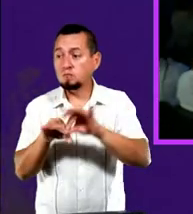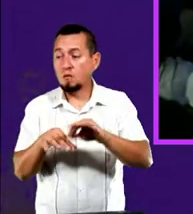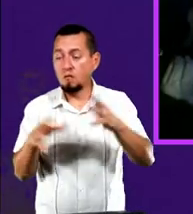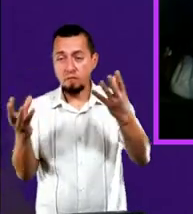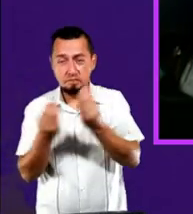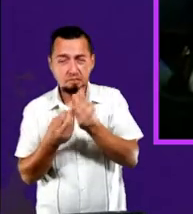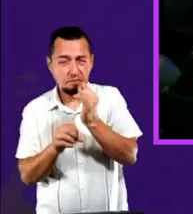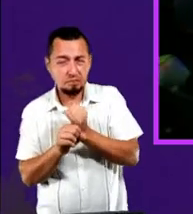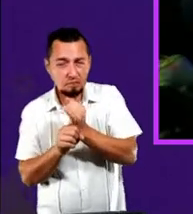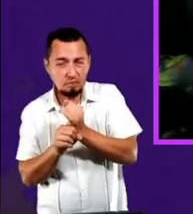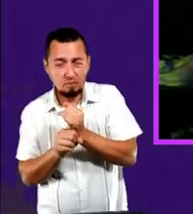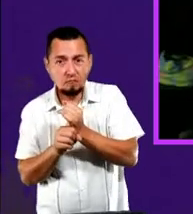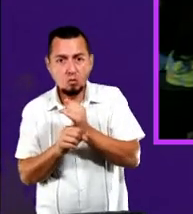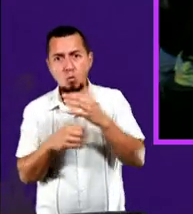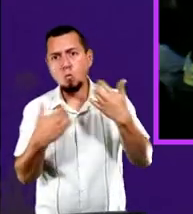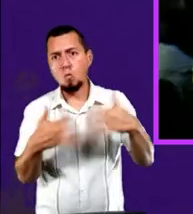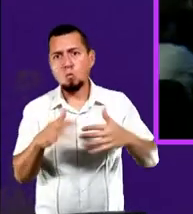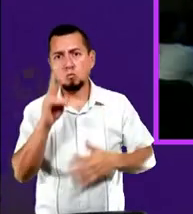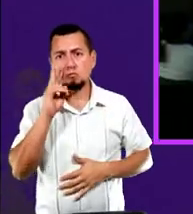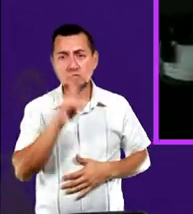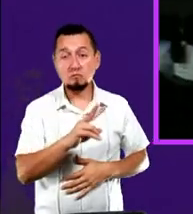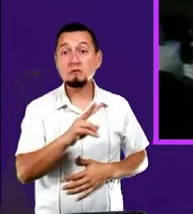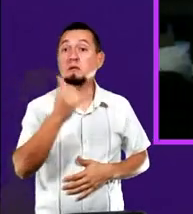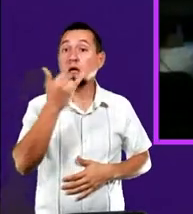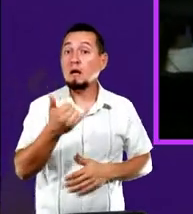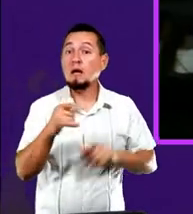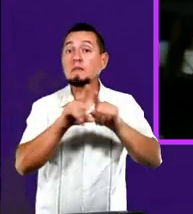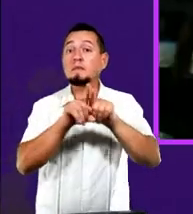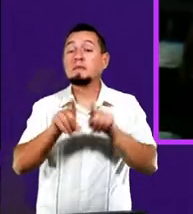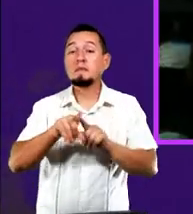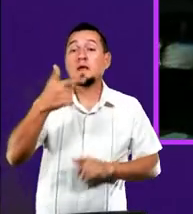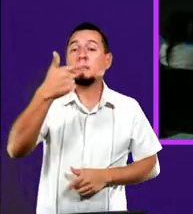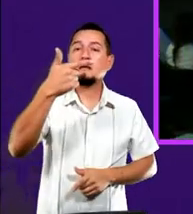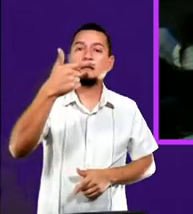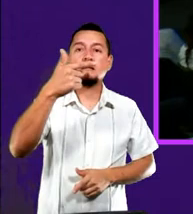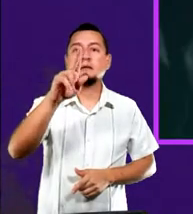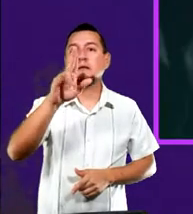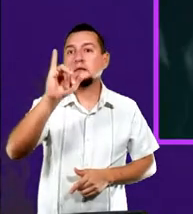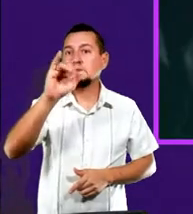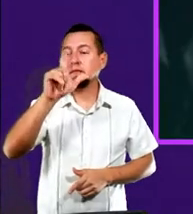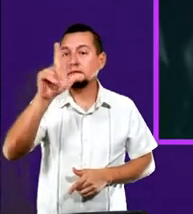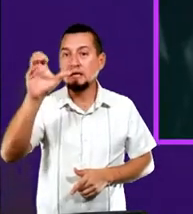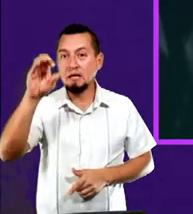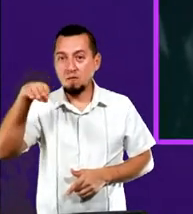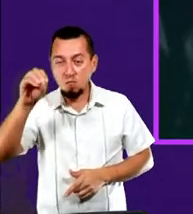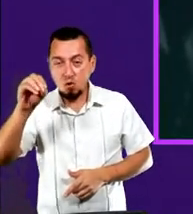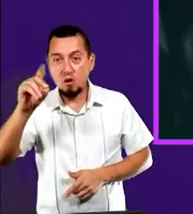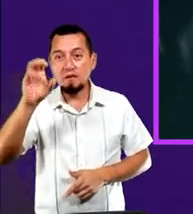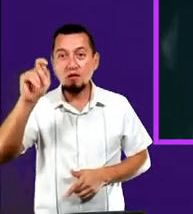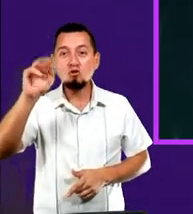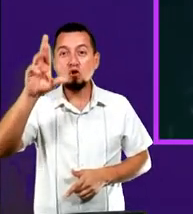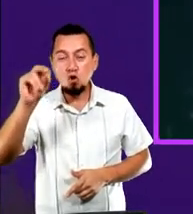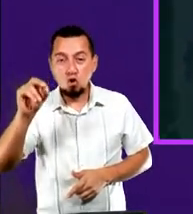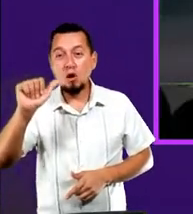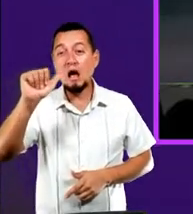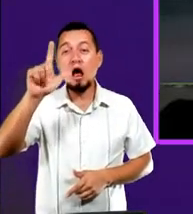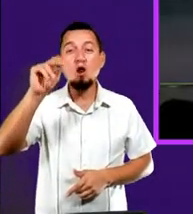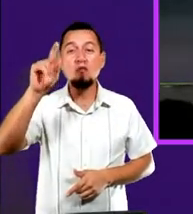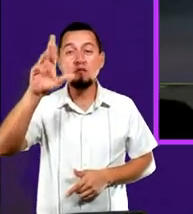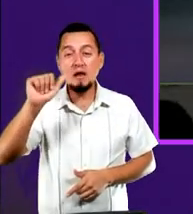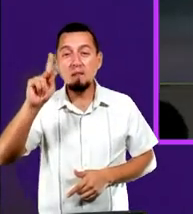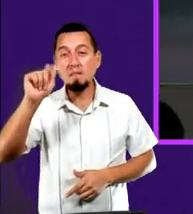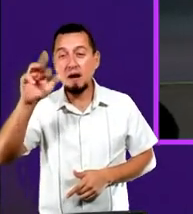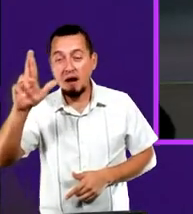supuesto, Guillermo del Toro, Alondra de la Parra, Isaac Hernández y